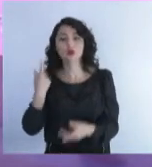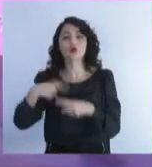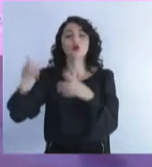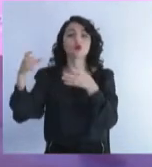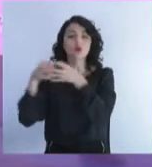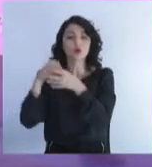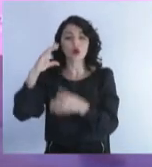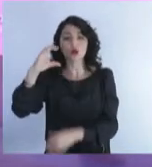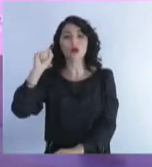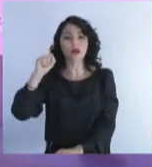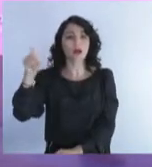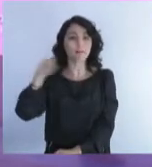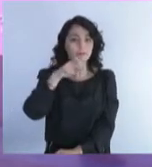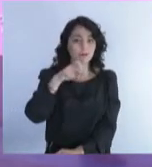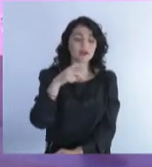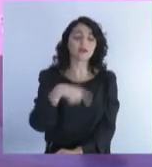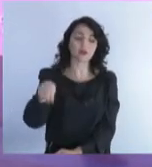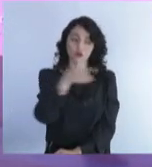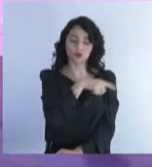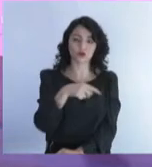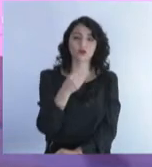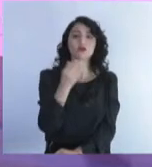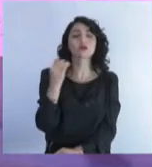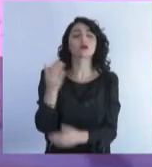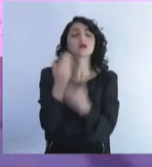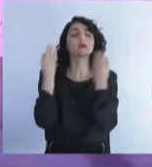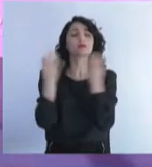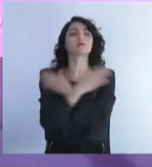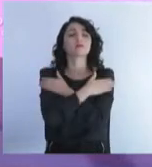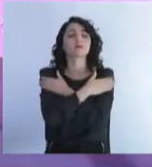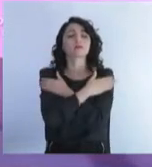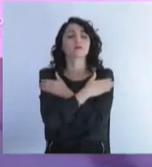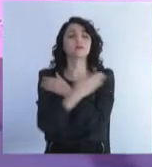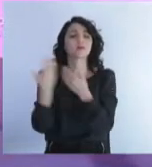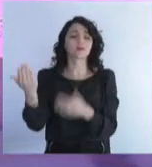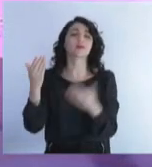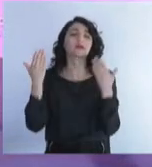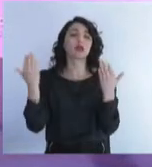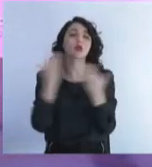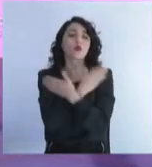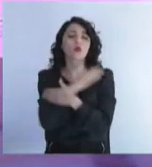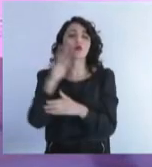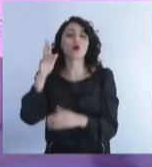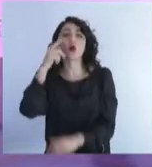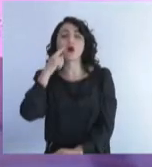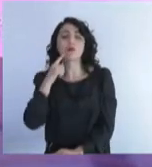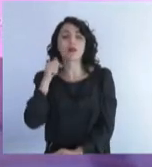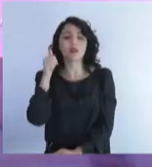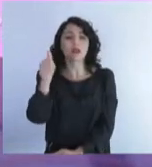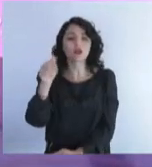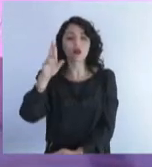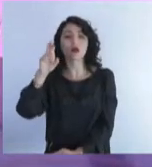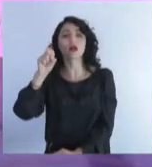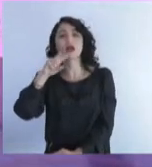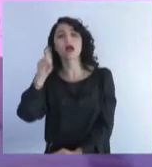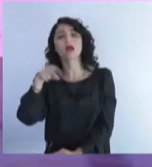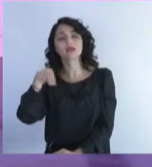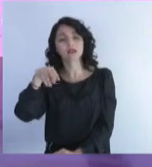Saludo de manera muy especial al señor Juan Enrique Erasmus, presidente de Fundación Erasmus y miembro del directorio de